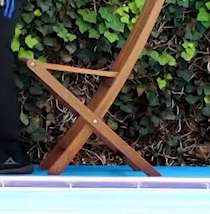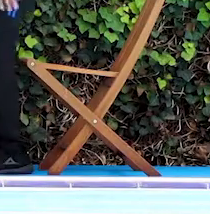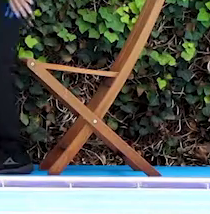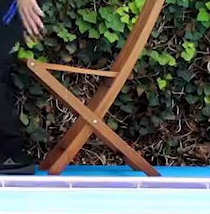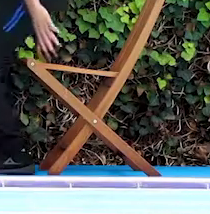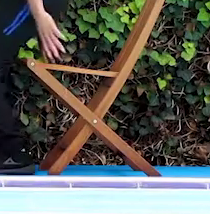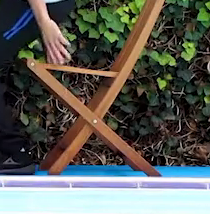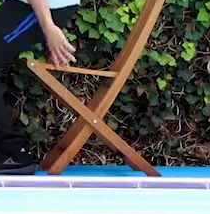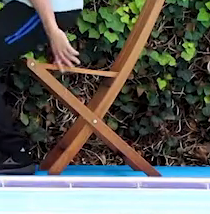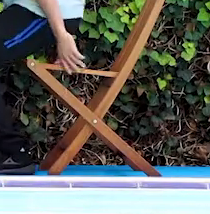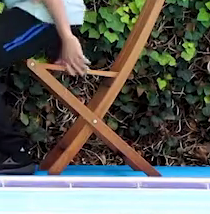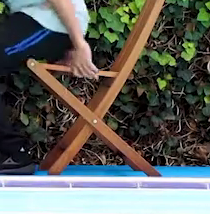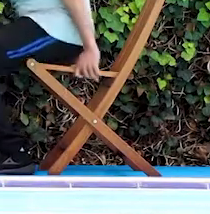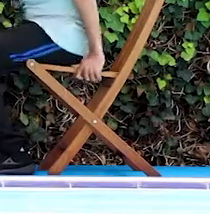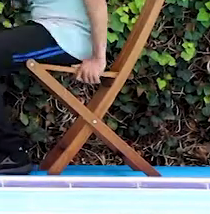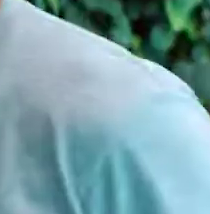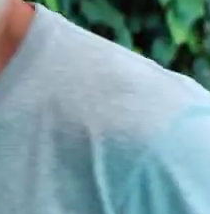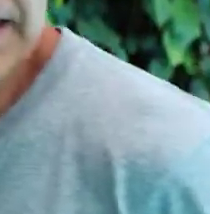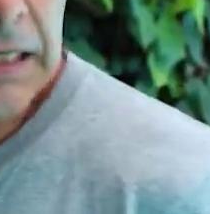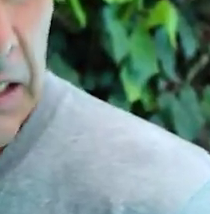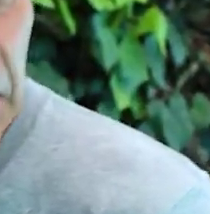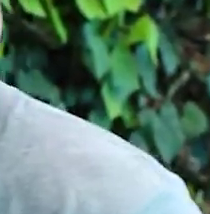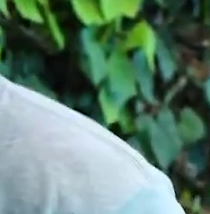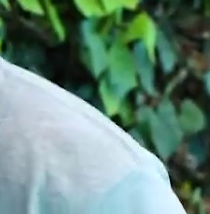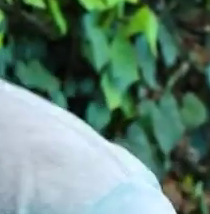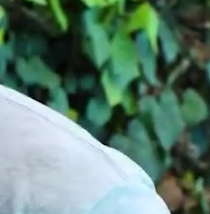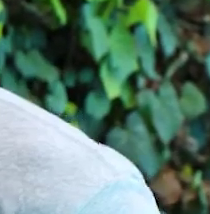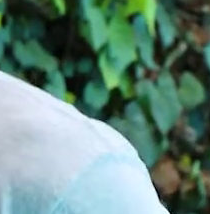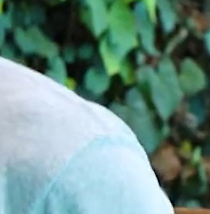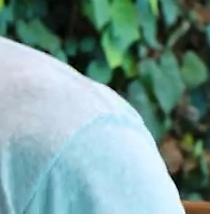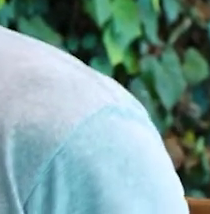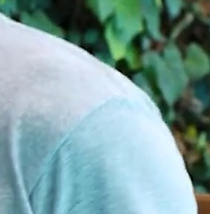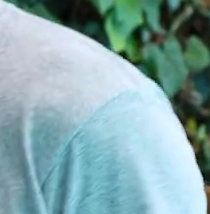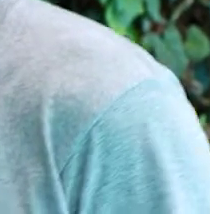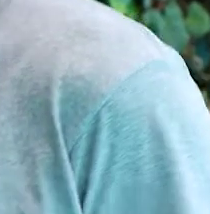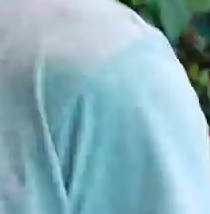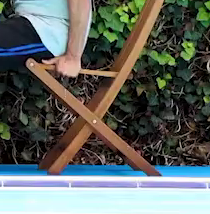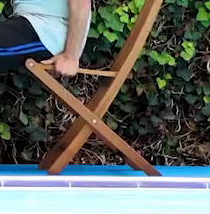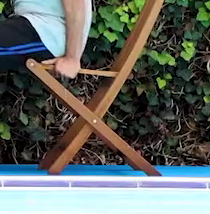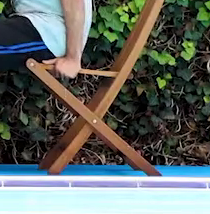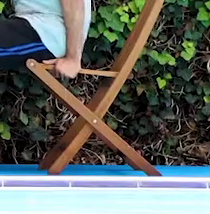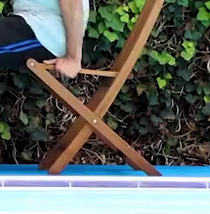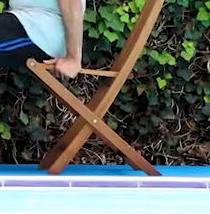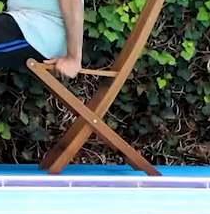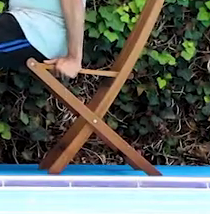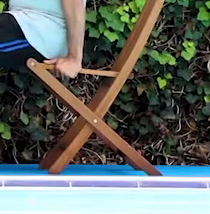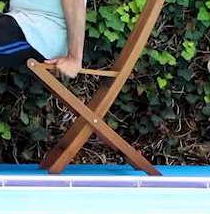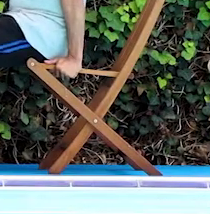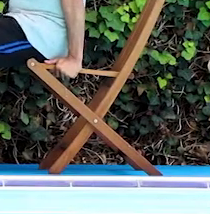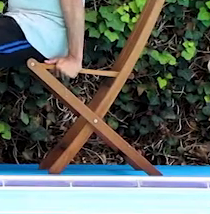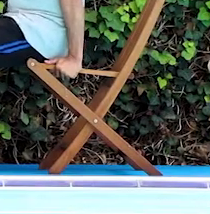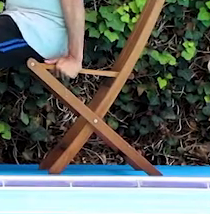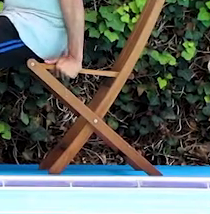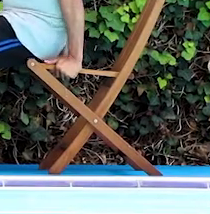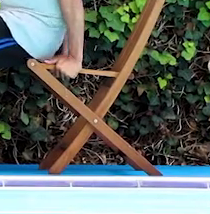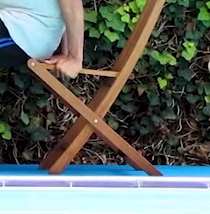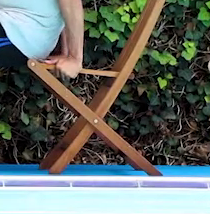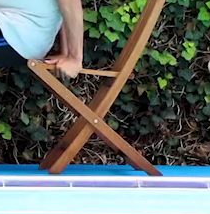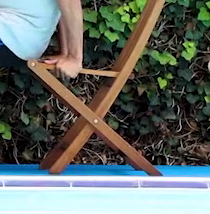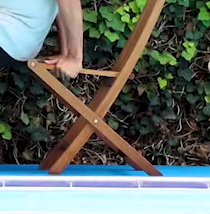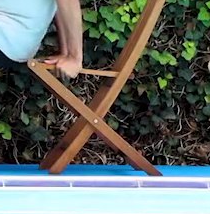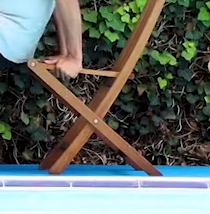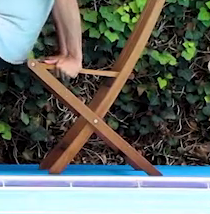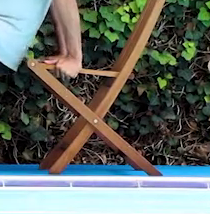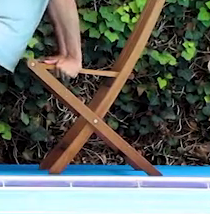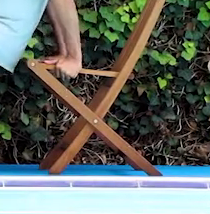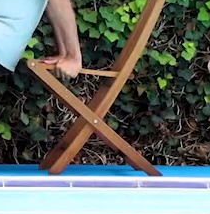sentar en la silla o en el bote y nos vamos a agarrar de forma lateral, vamos a posicionar los pies y